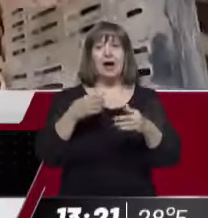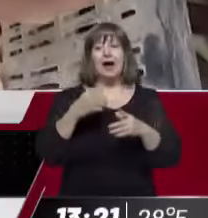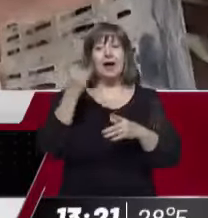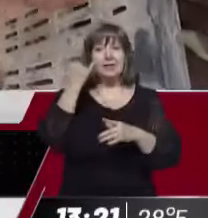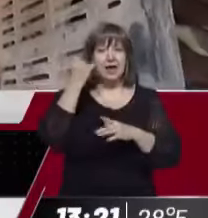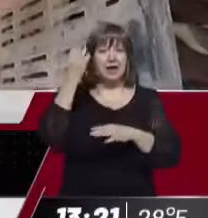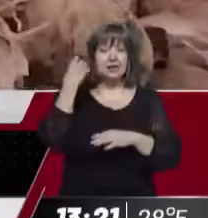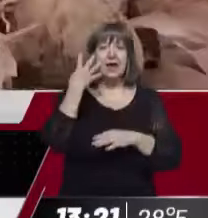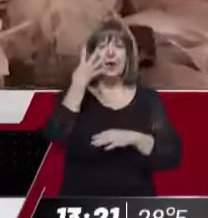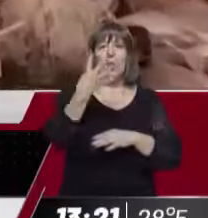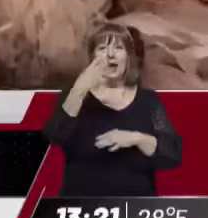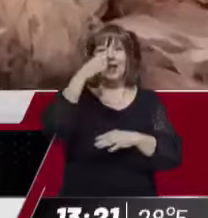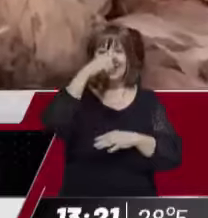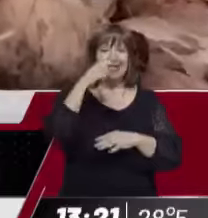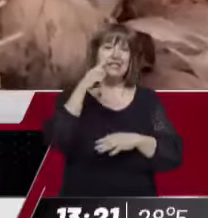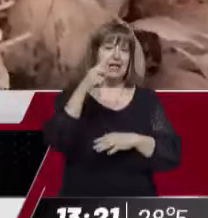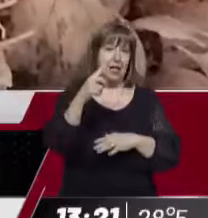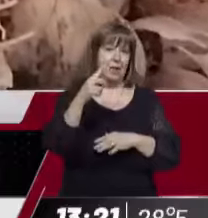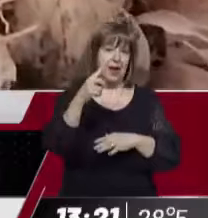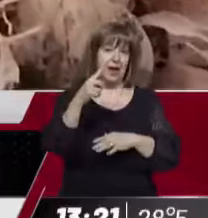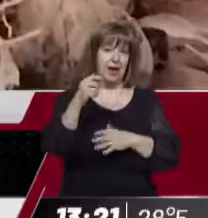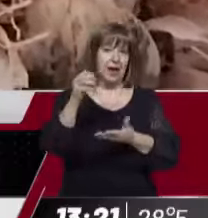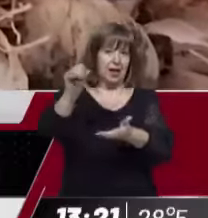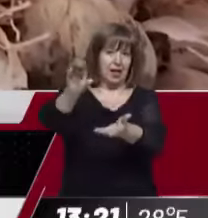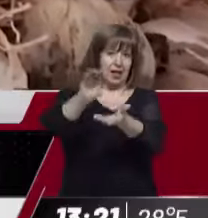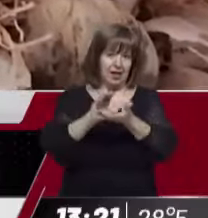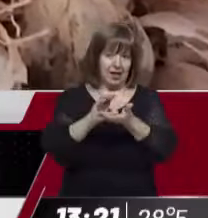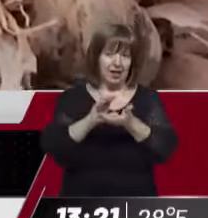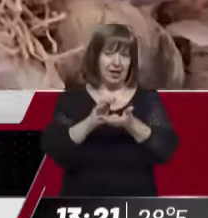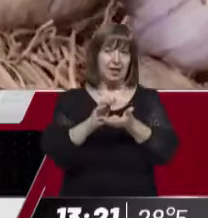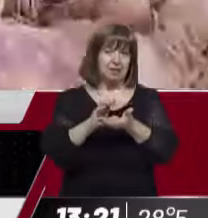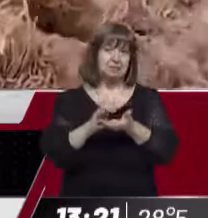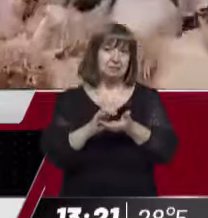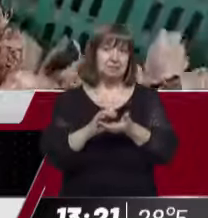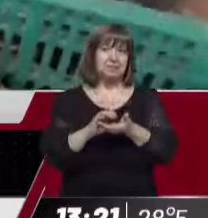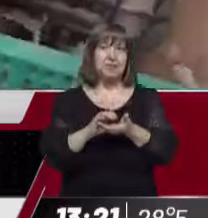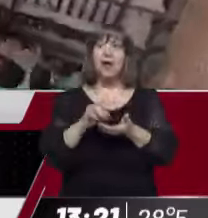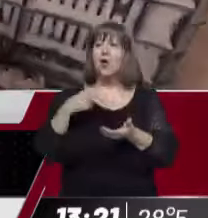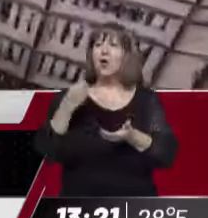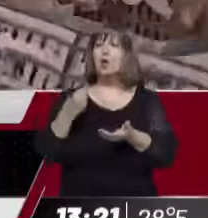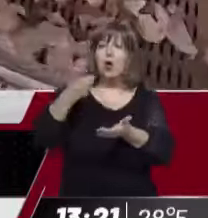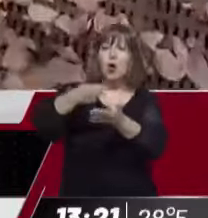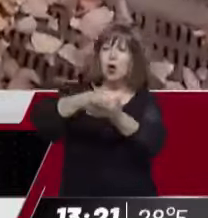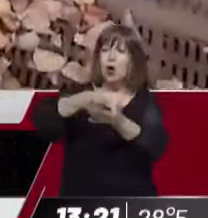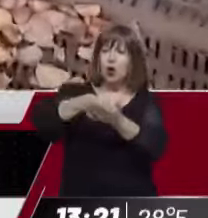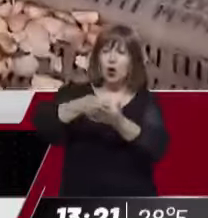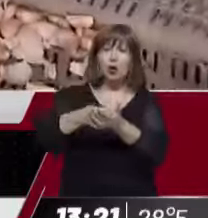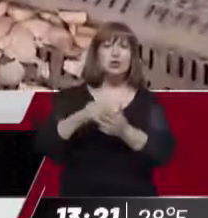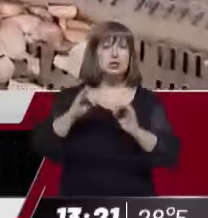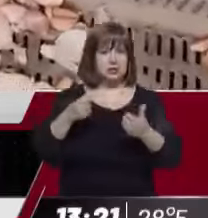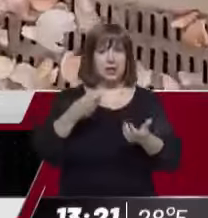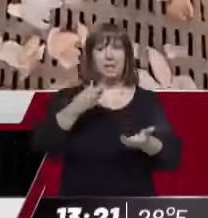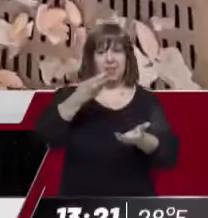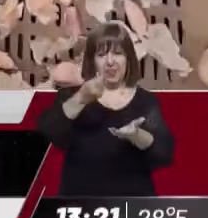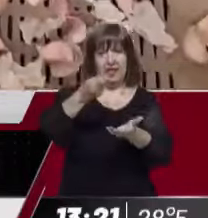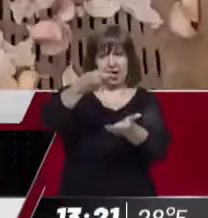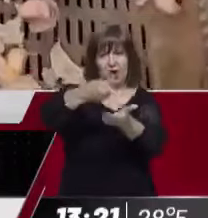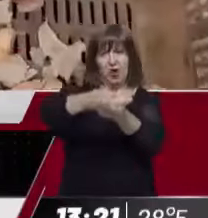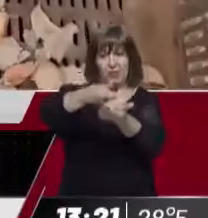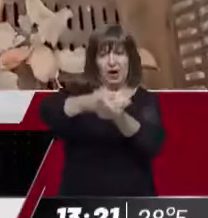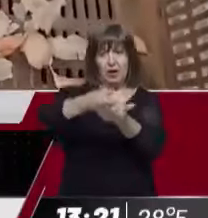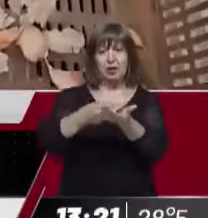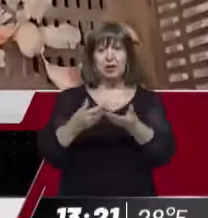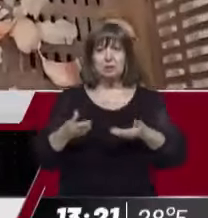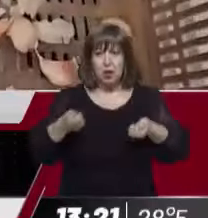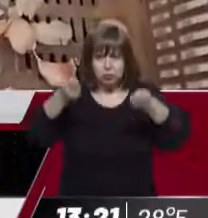en un día, para toda la familia. Para toda la familia. Y esa plata te sirve. Sí. ¿Cómo te pagan? ¿Te pagan en efectivo? Sí, en efectivo. ¿Cuando vos